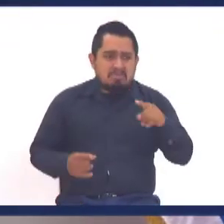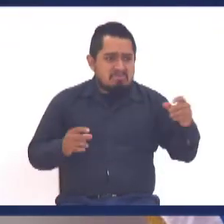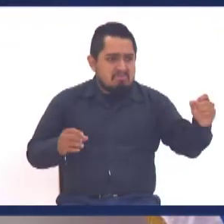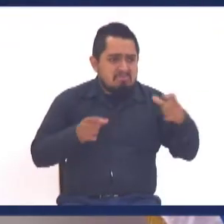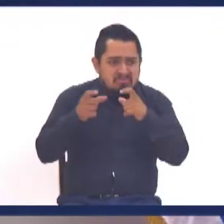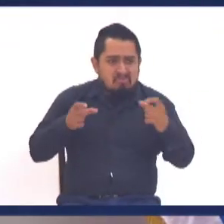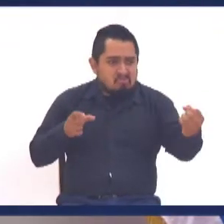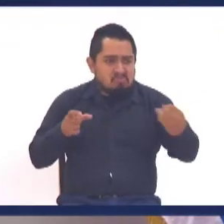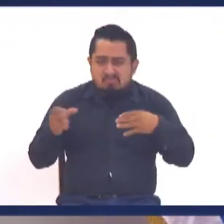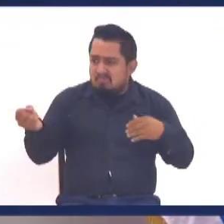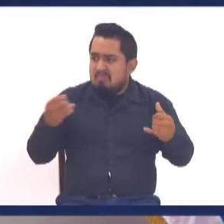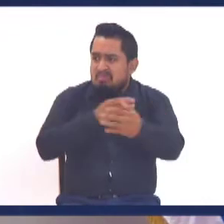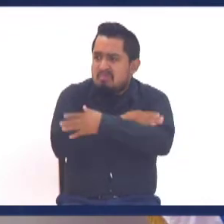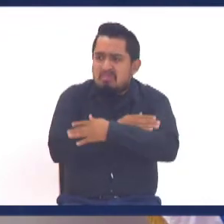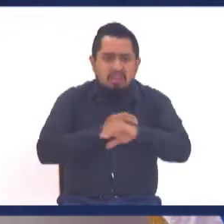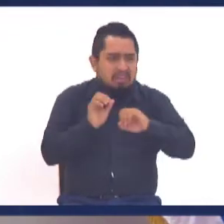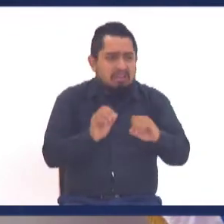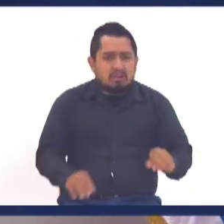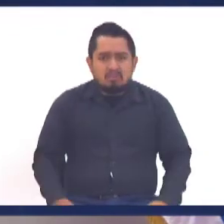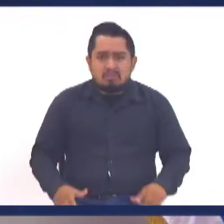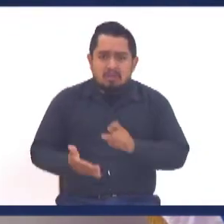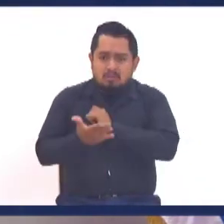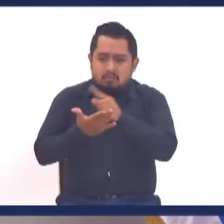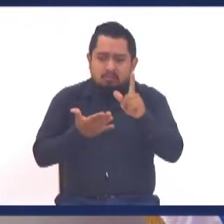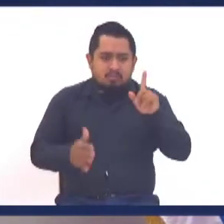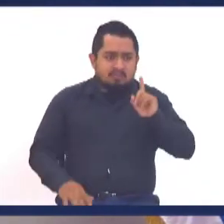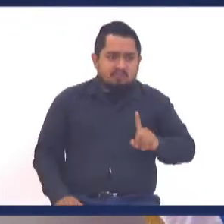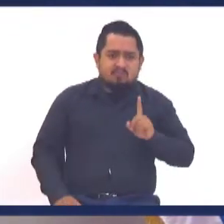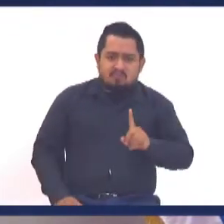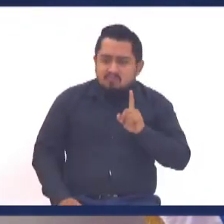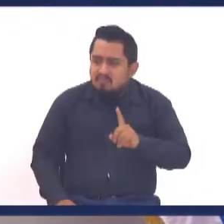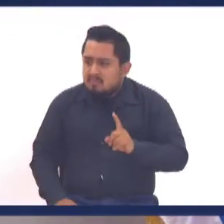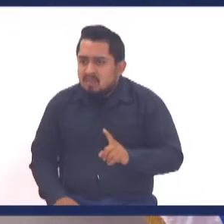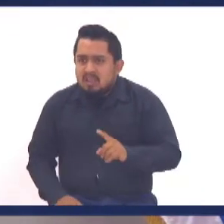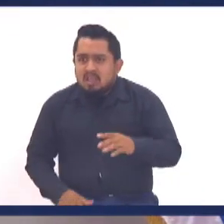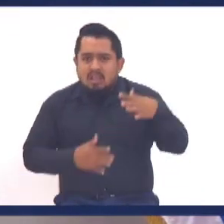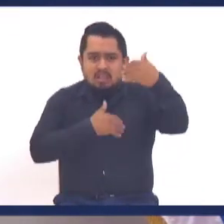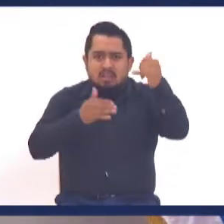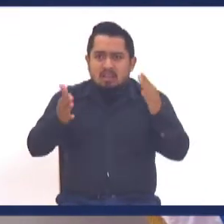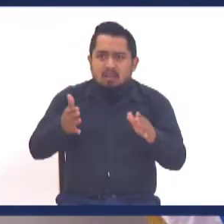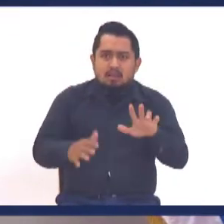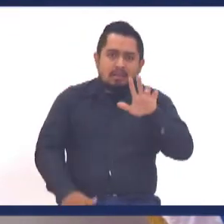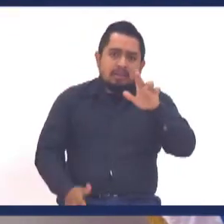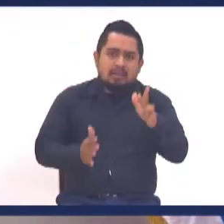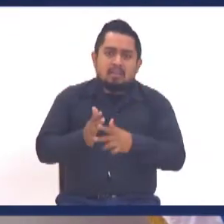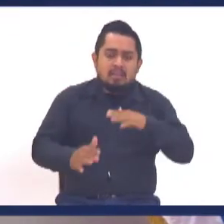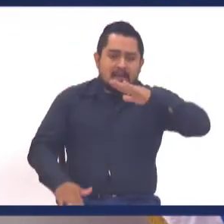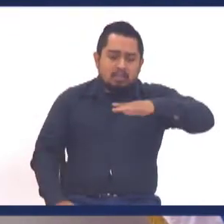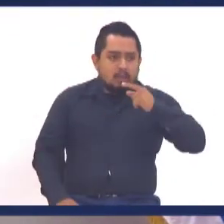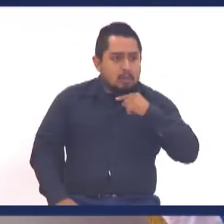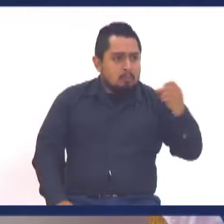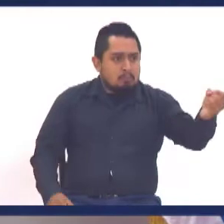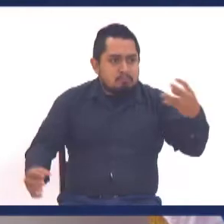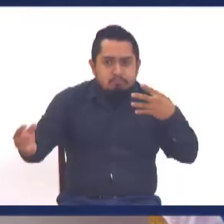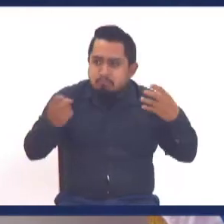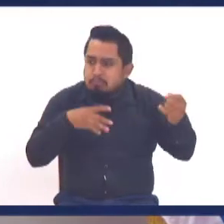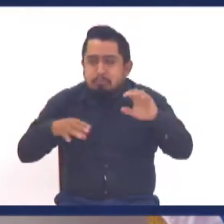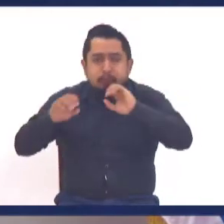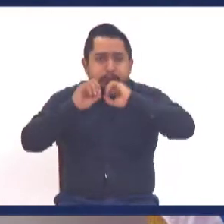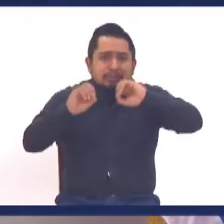y me mandan a la escuela y en la escuela todo el salón de clase a las 3 de la tarde a de regreso y nadie me dijo